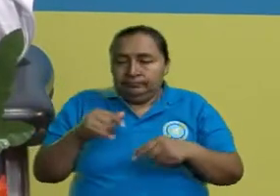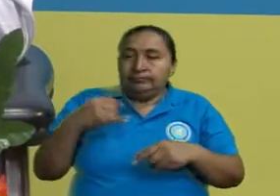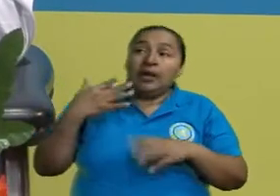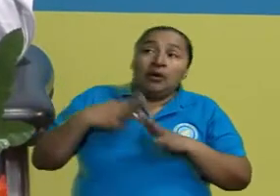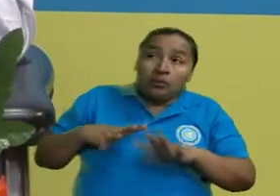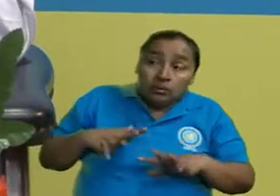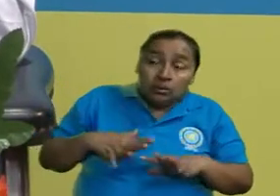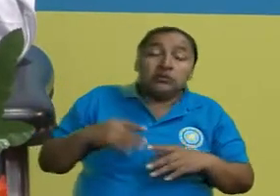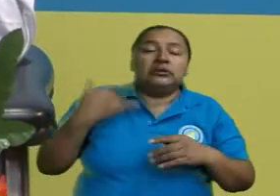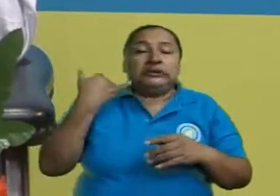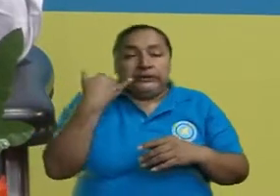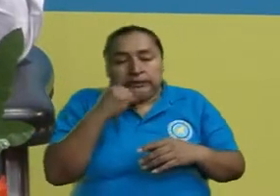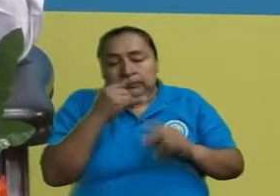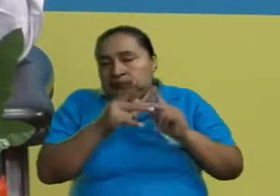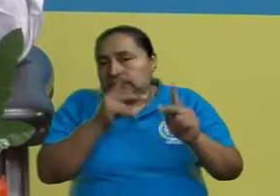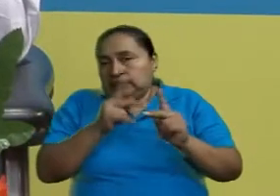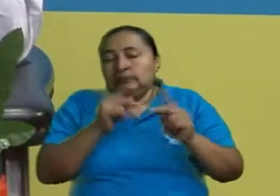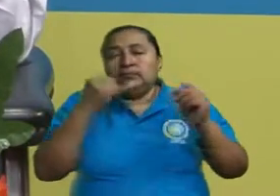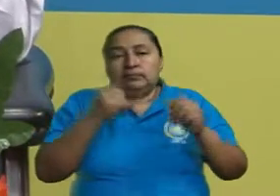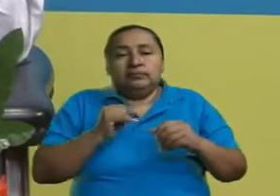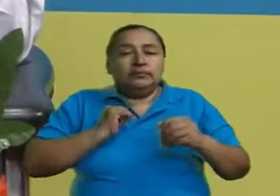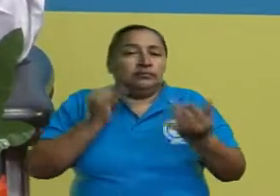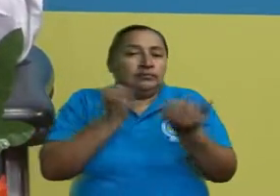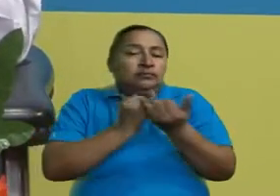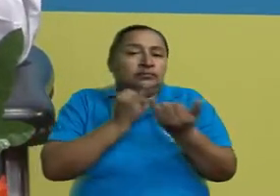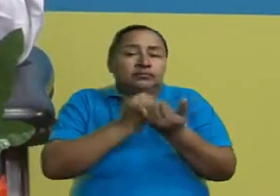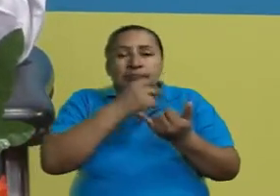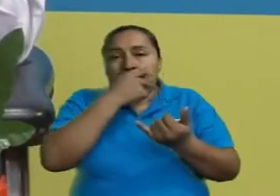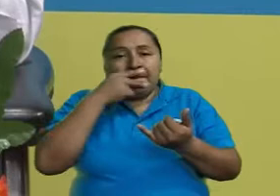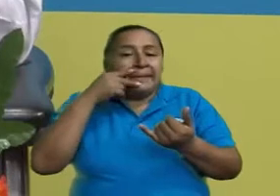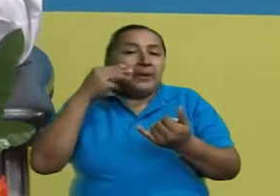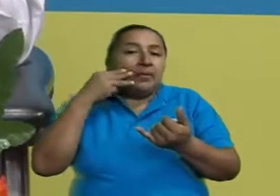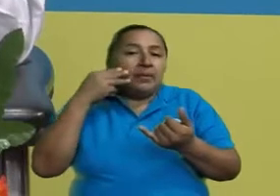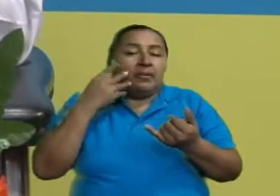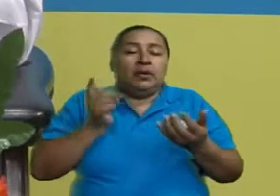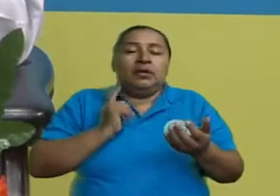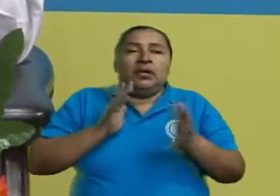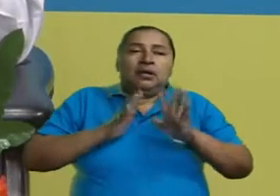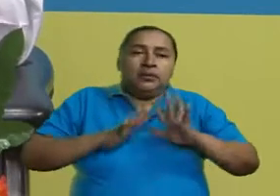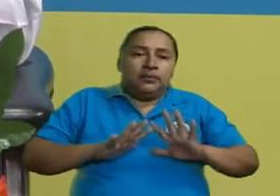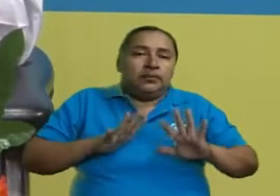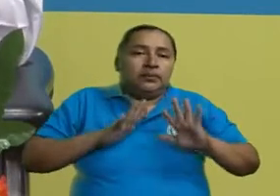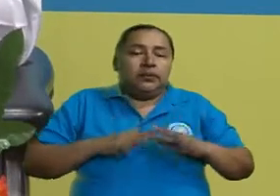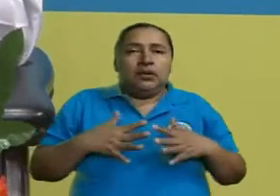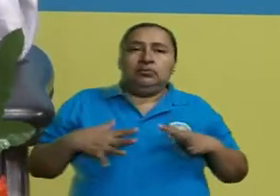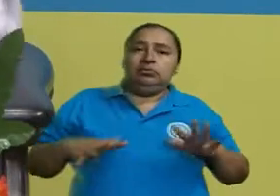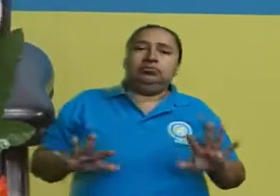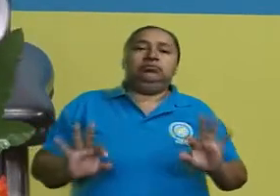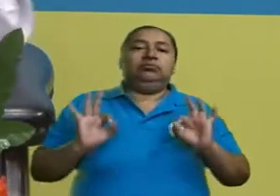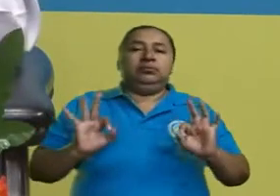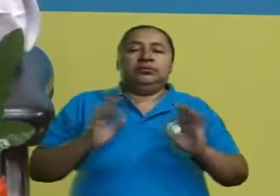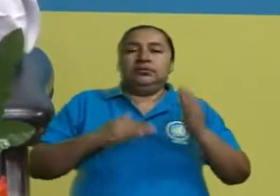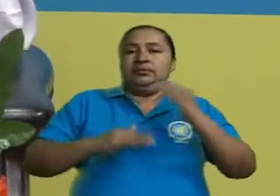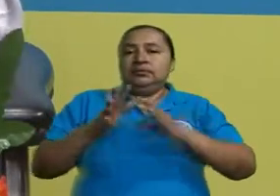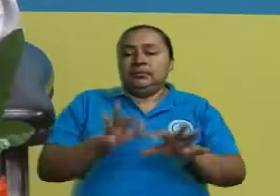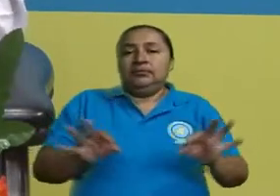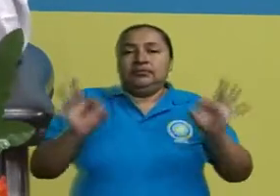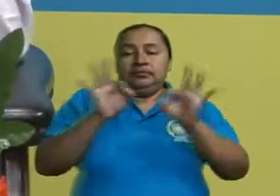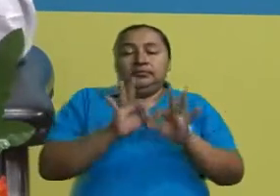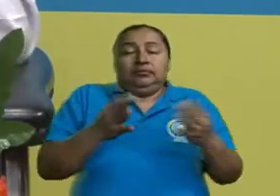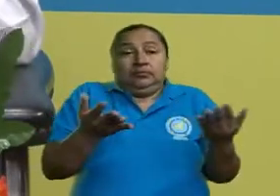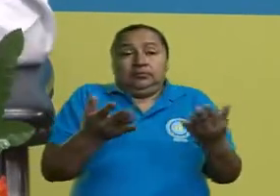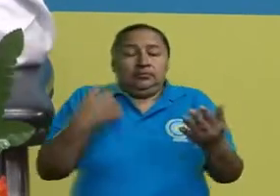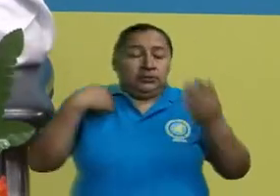exactamente. Igual hacer que el papá y la mamá estén tranquilos y relajados. Eso es lo más importante. Sí, porque